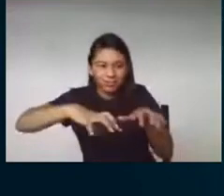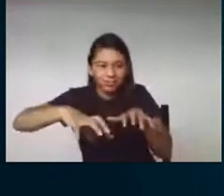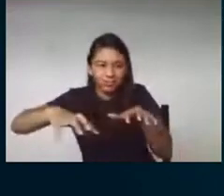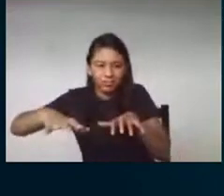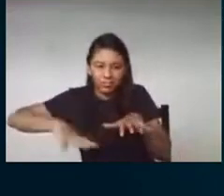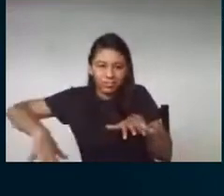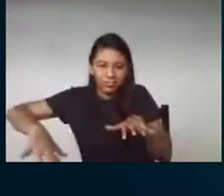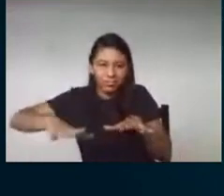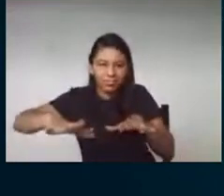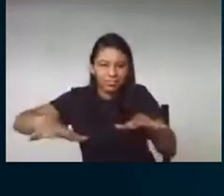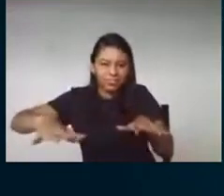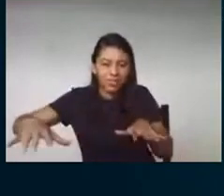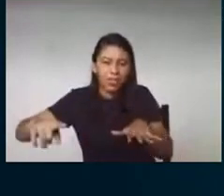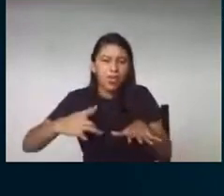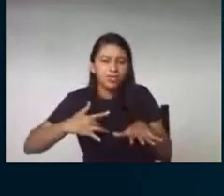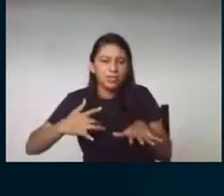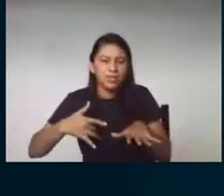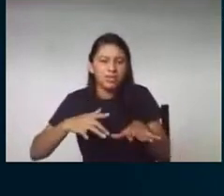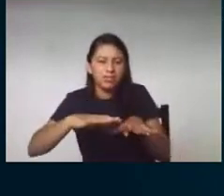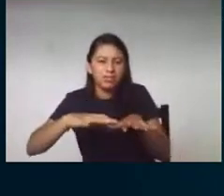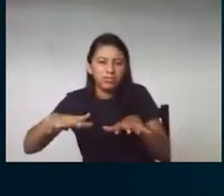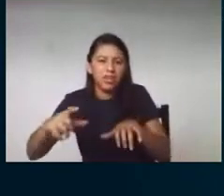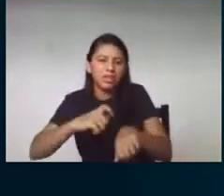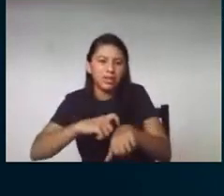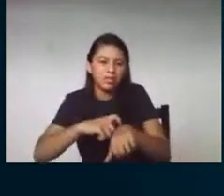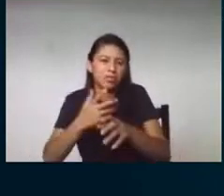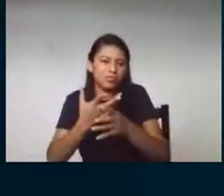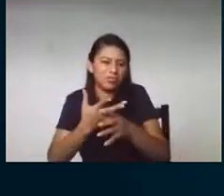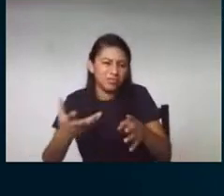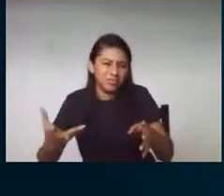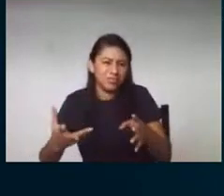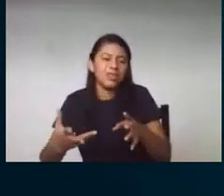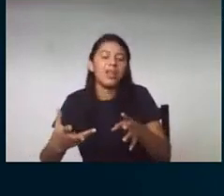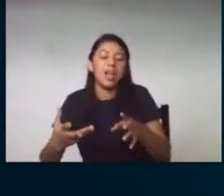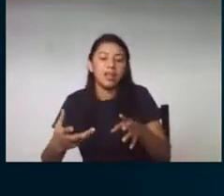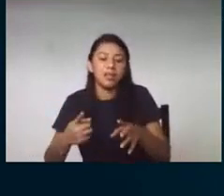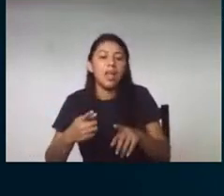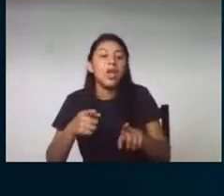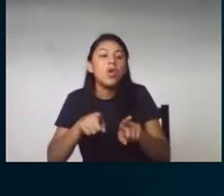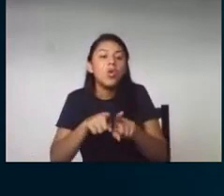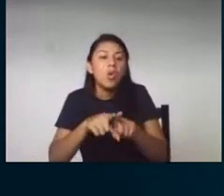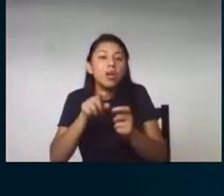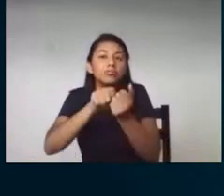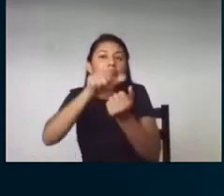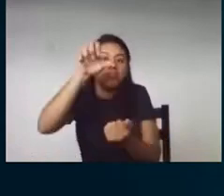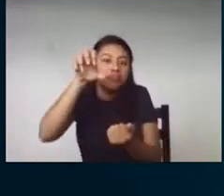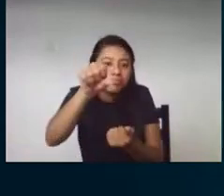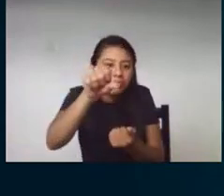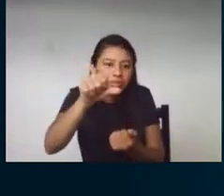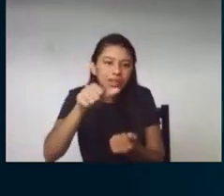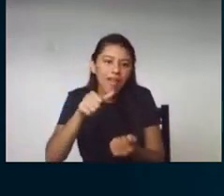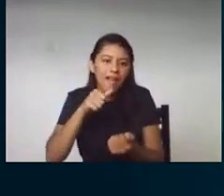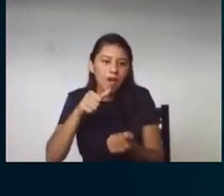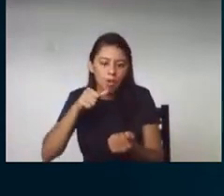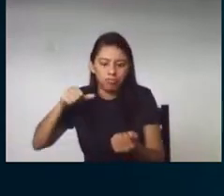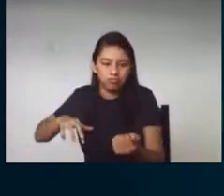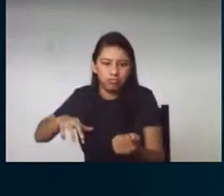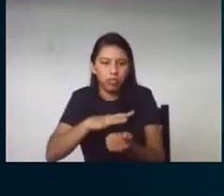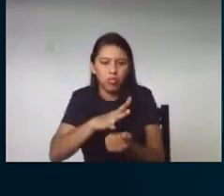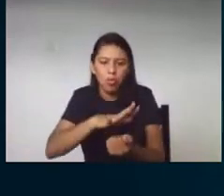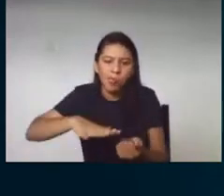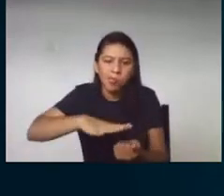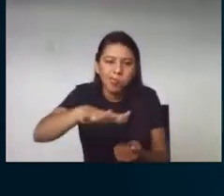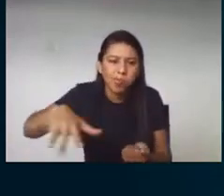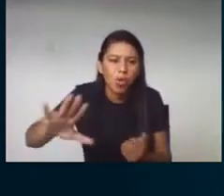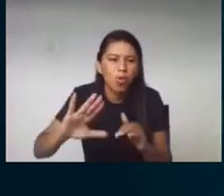del agua. ¿Por qué? Porque pues predecir cómo se va a comportar el movimiento del agua, las dinámicas del agua, finalmente repercute pues, en el